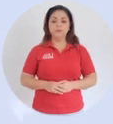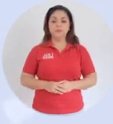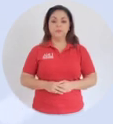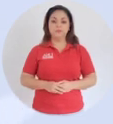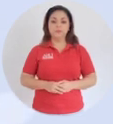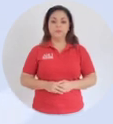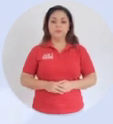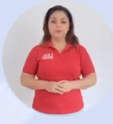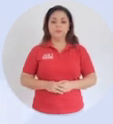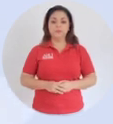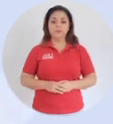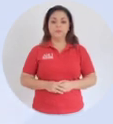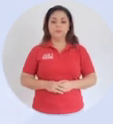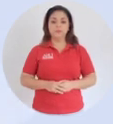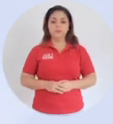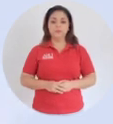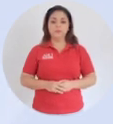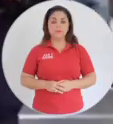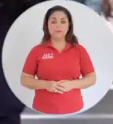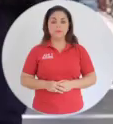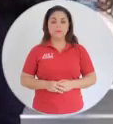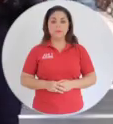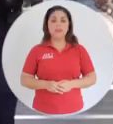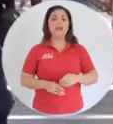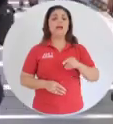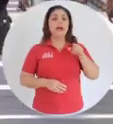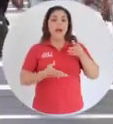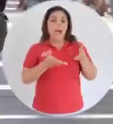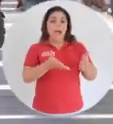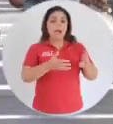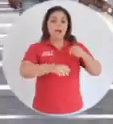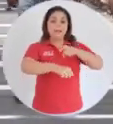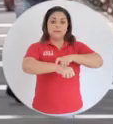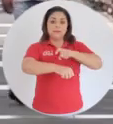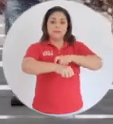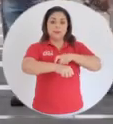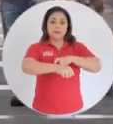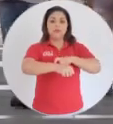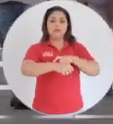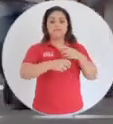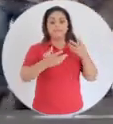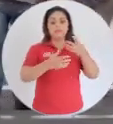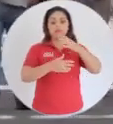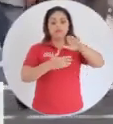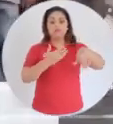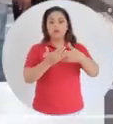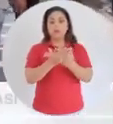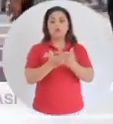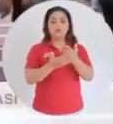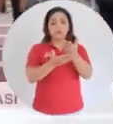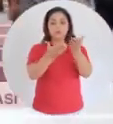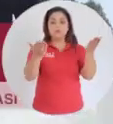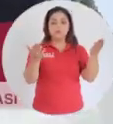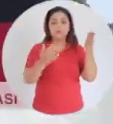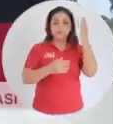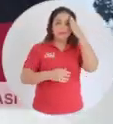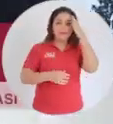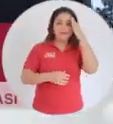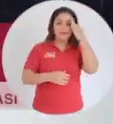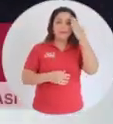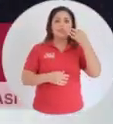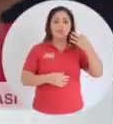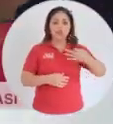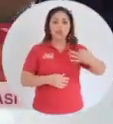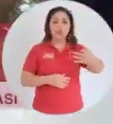precisamente con uno de los cabecillas de aquella insurgencia. Y en este momento, ¿para qué repetirlo? Todos los días todo el mundo está